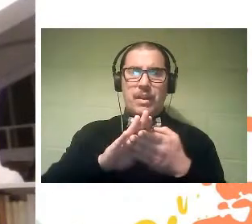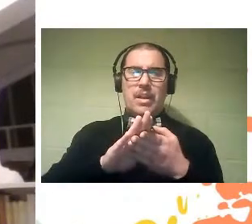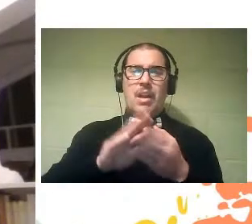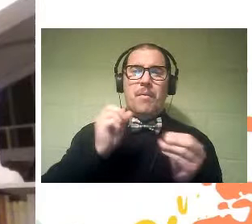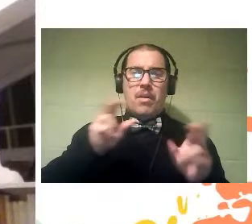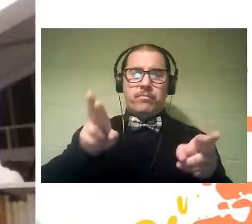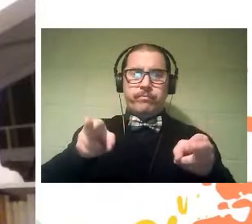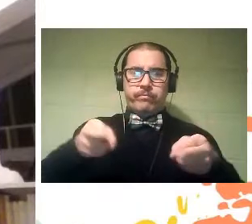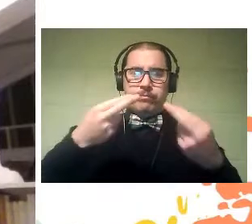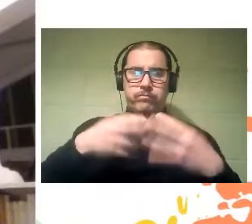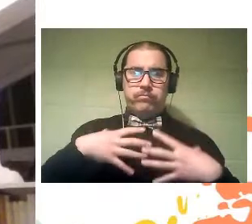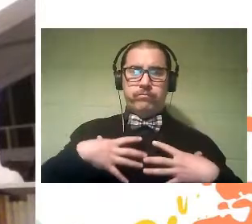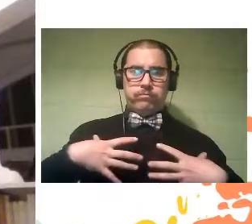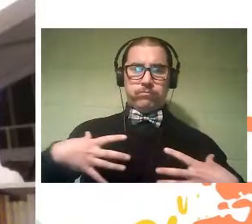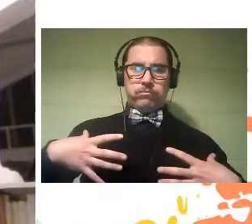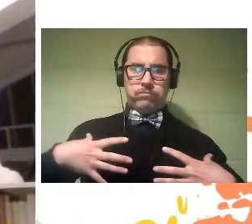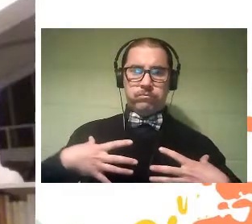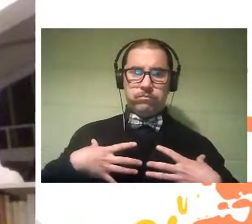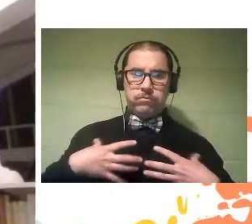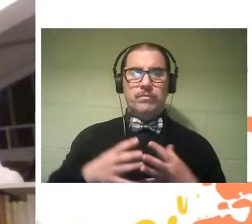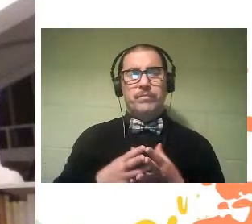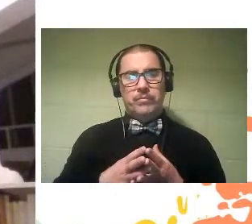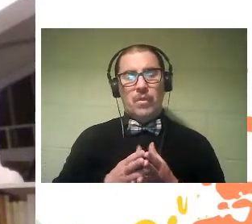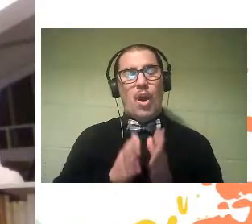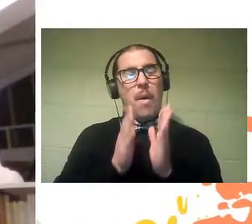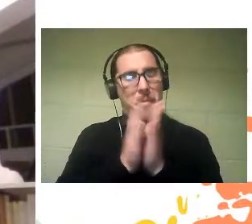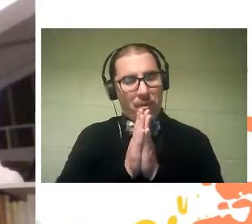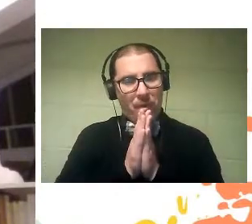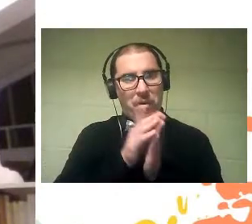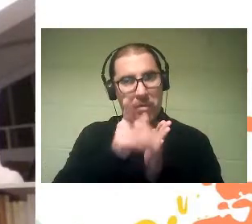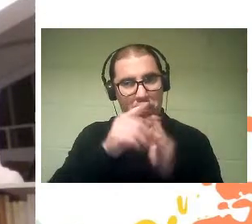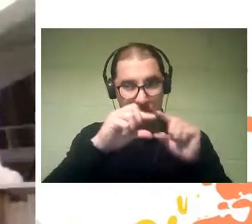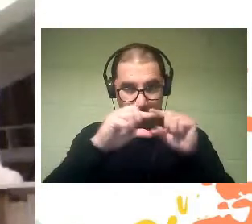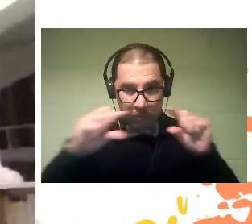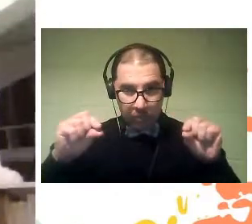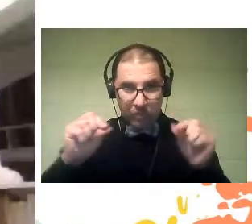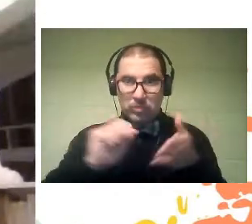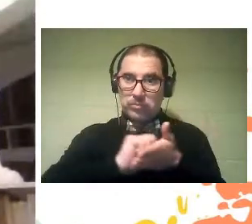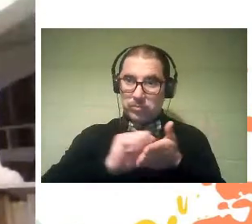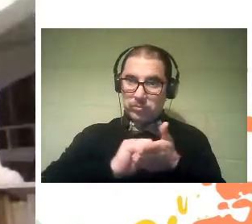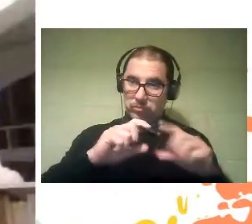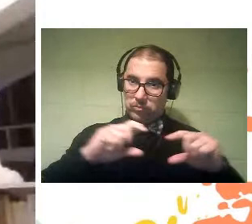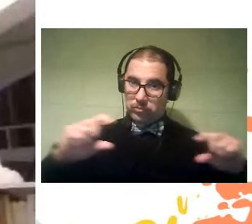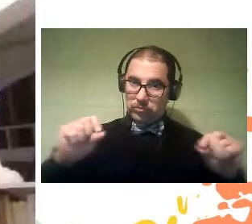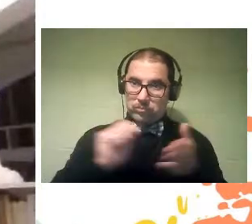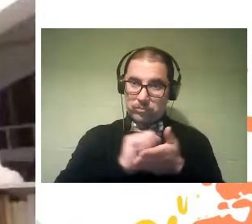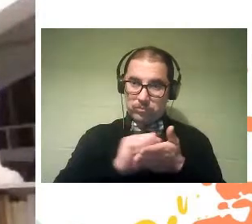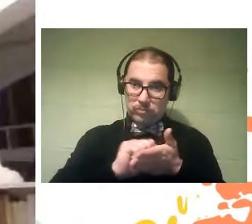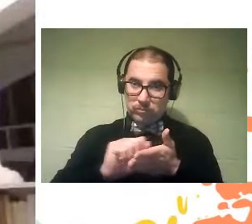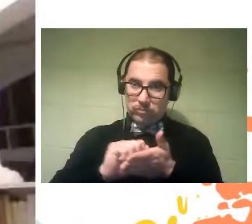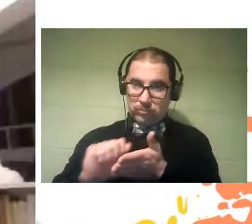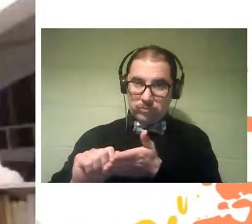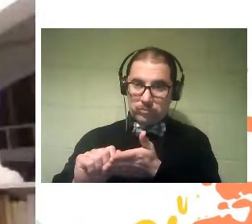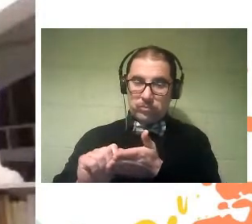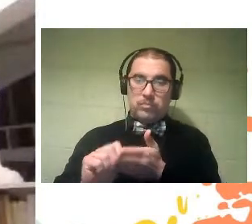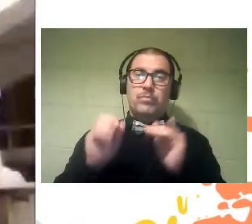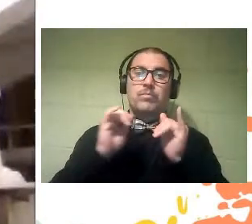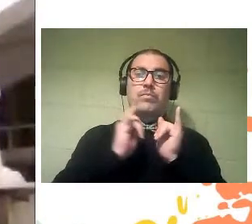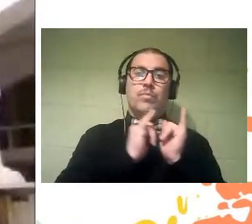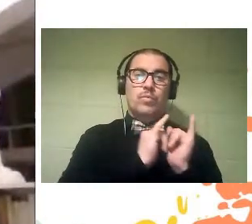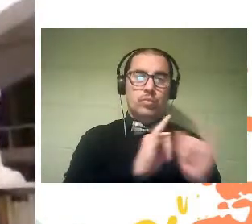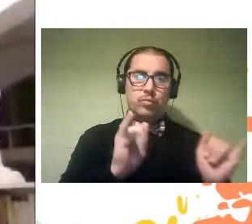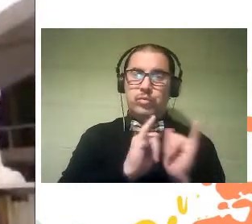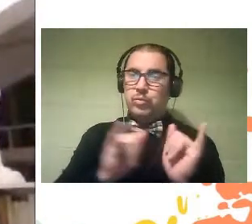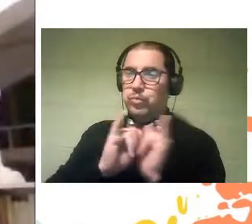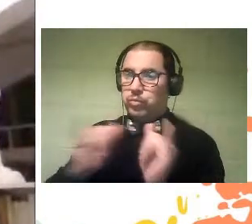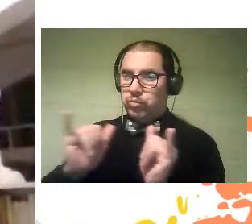capacidad respiratoria. Por favor, anote el link que aparece en la pantalla para que